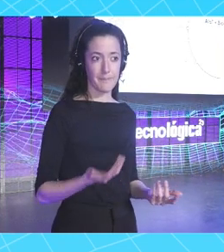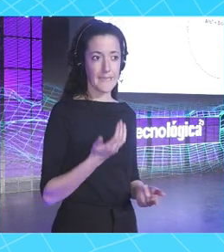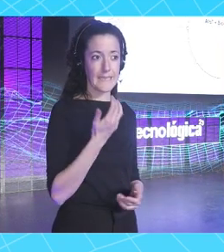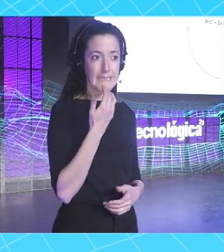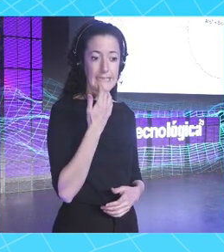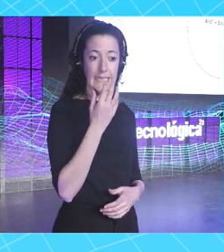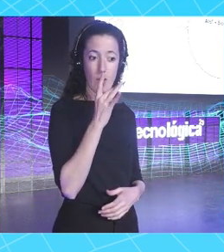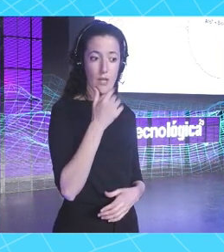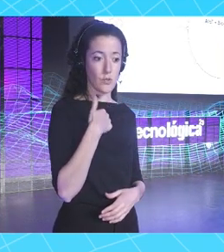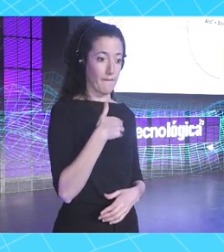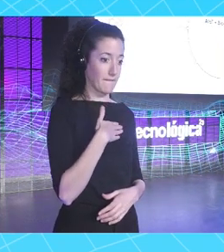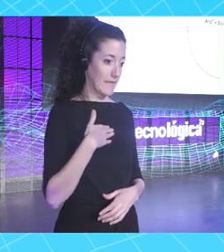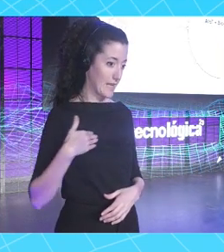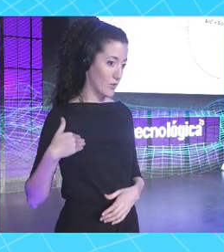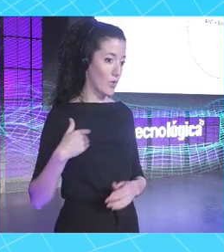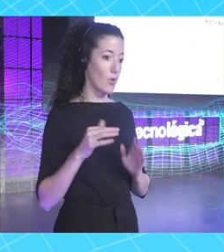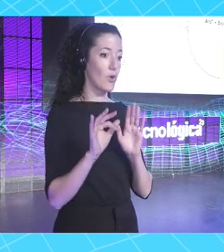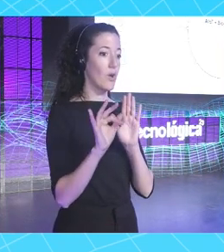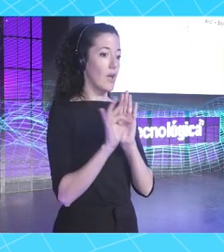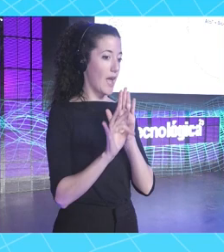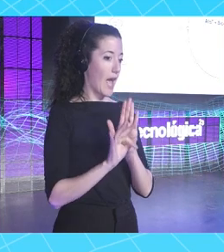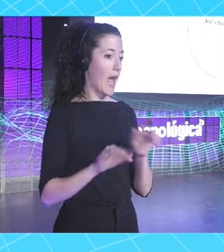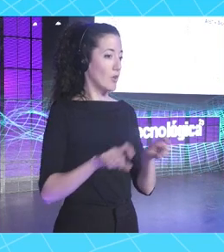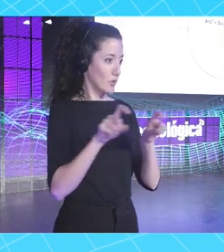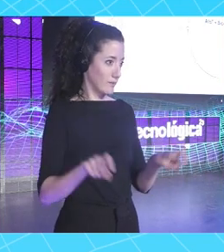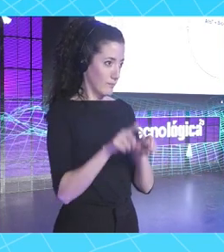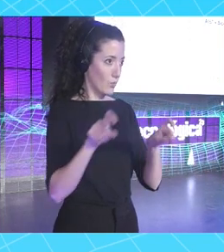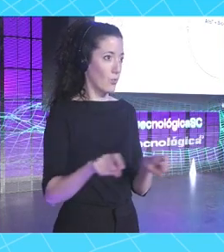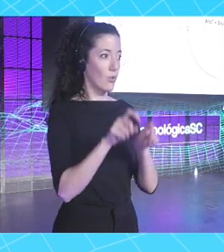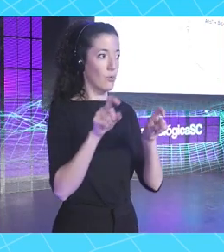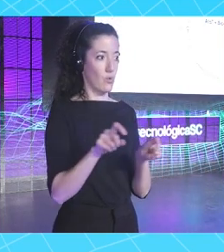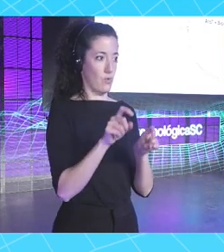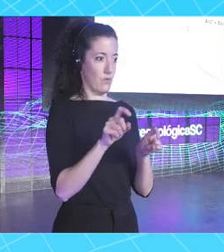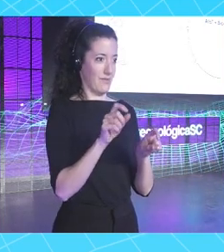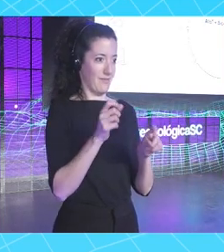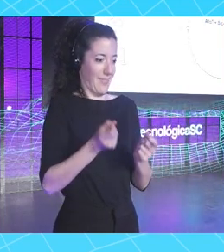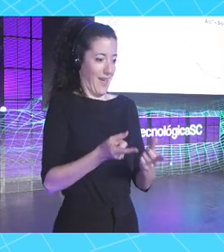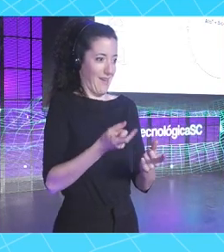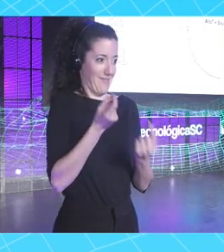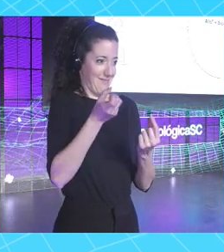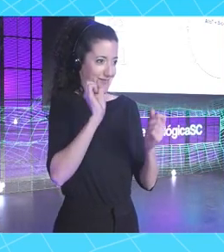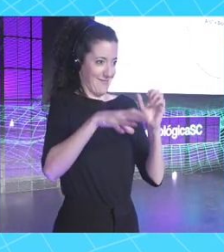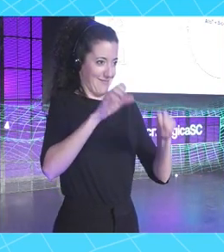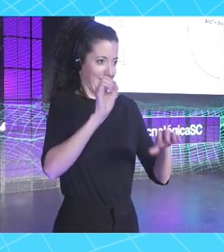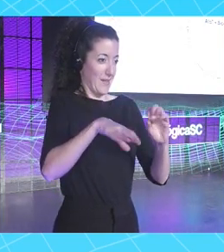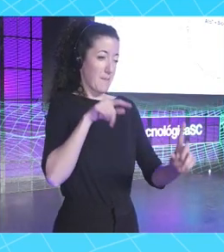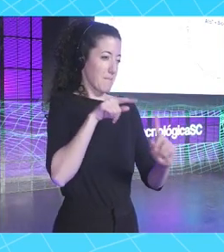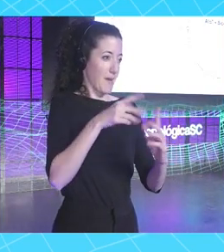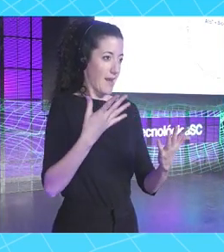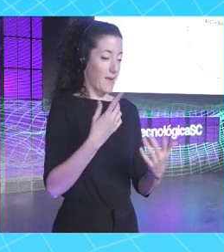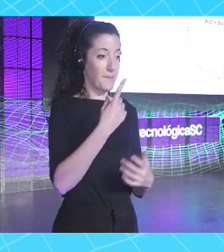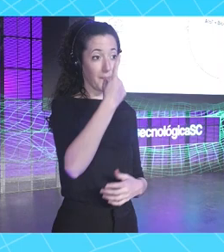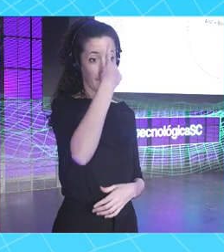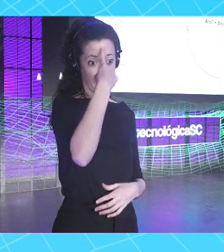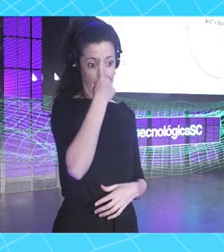algoritmo en el que quiero generar una imagen que maché